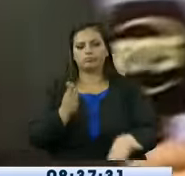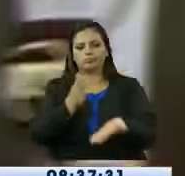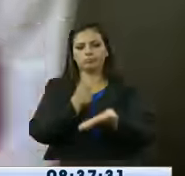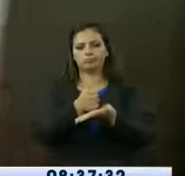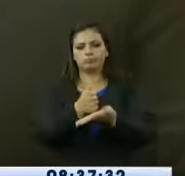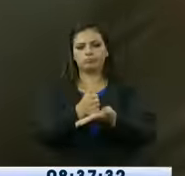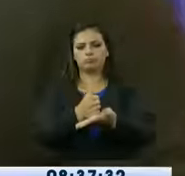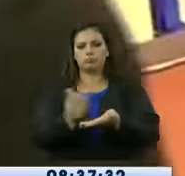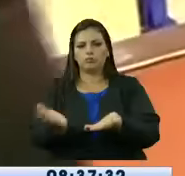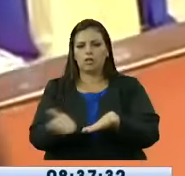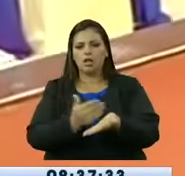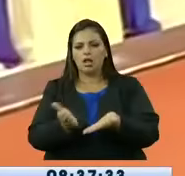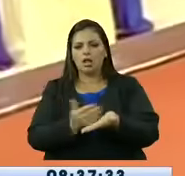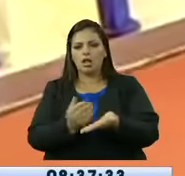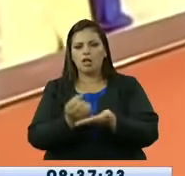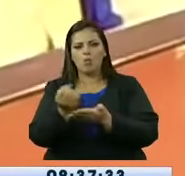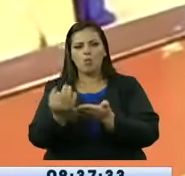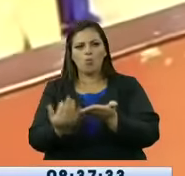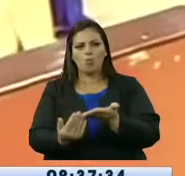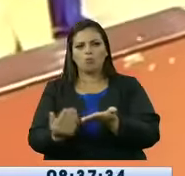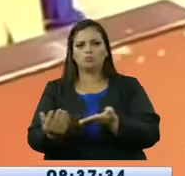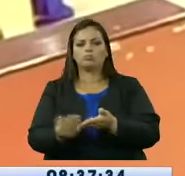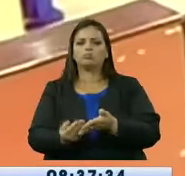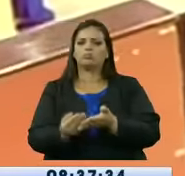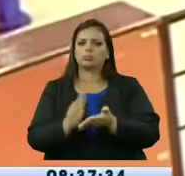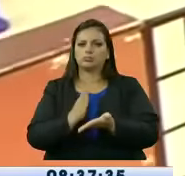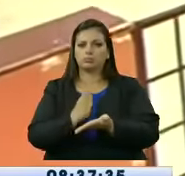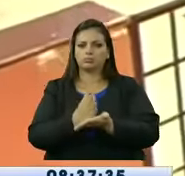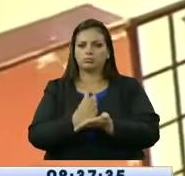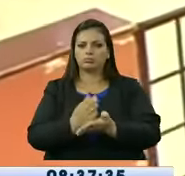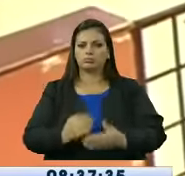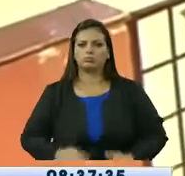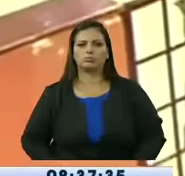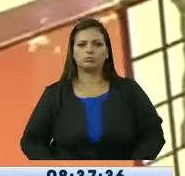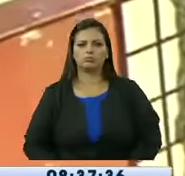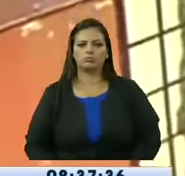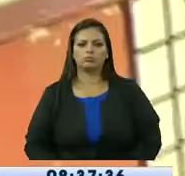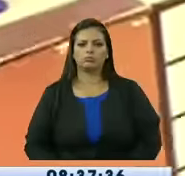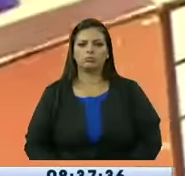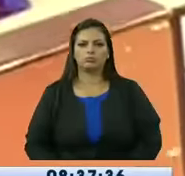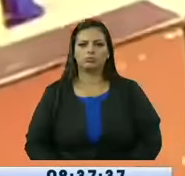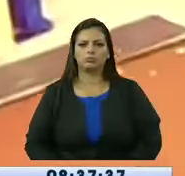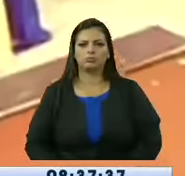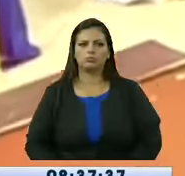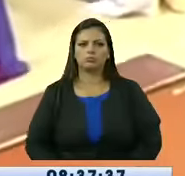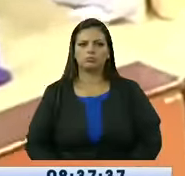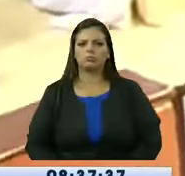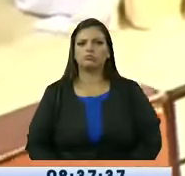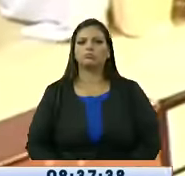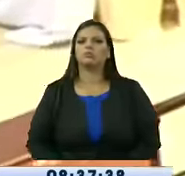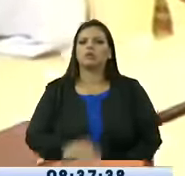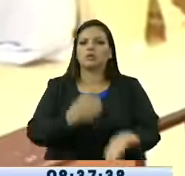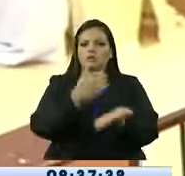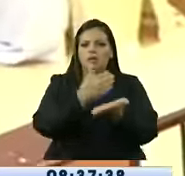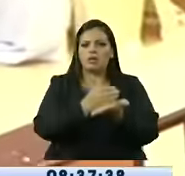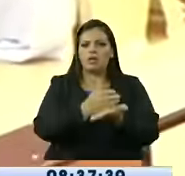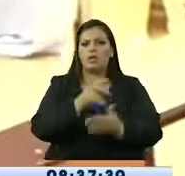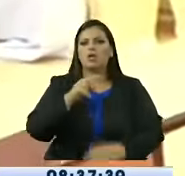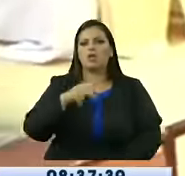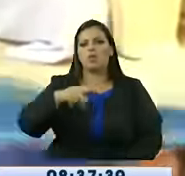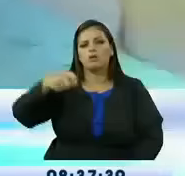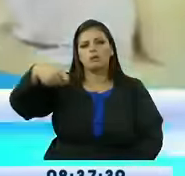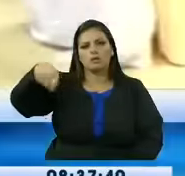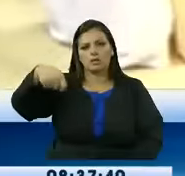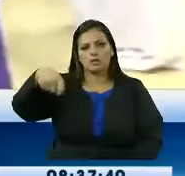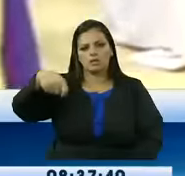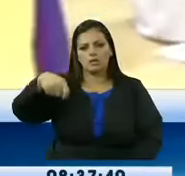lo que es la sesión. Por lo pronto, lo que hay es un receso. Se tiene previsto que dentro de pocos minutos